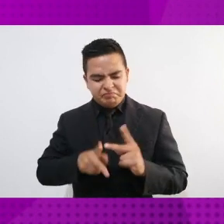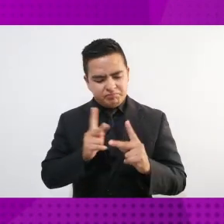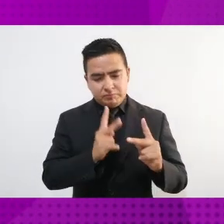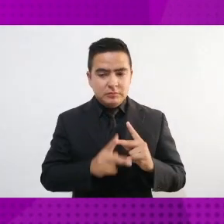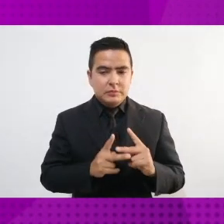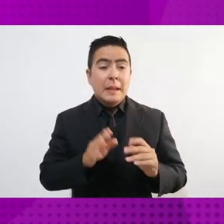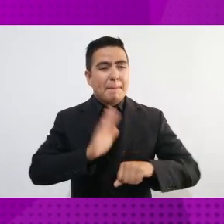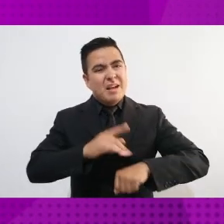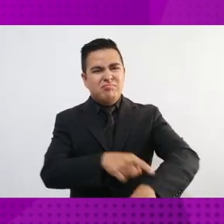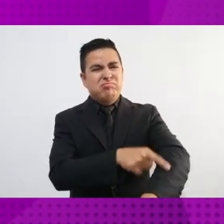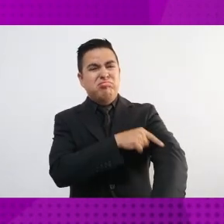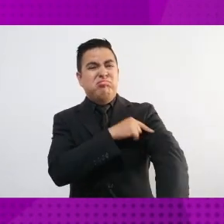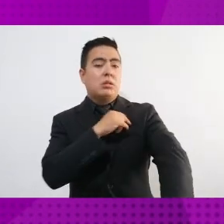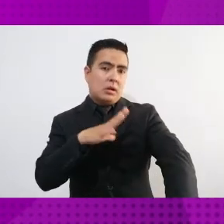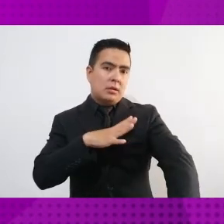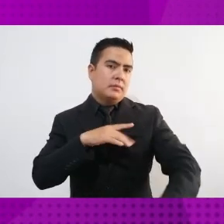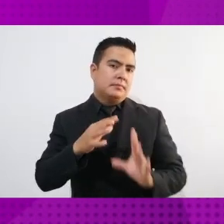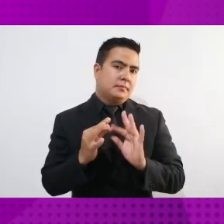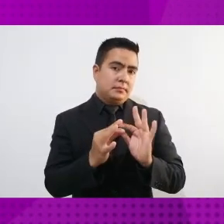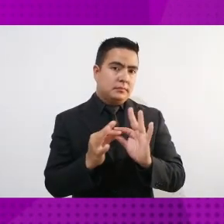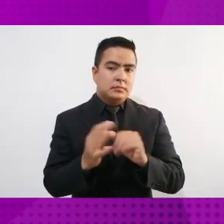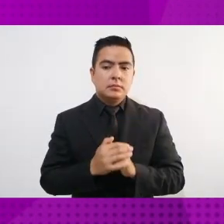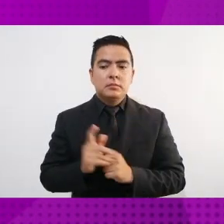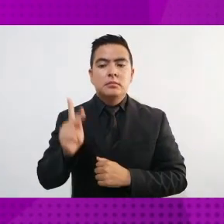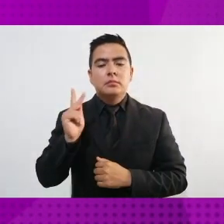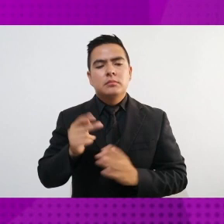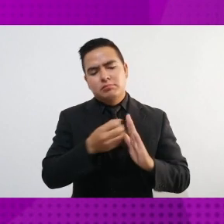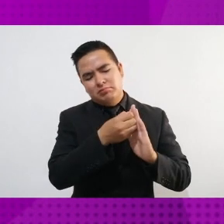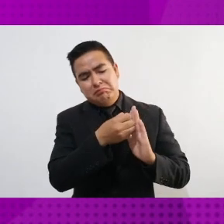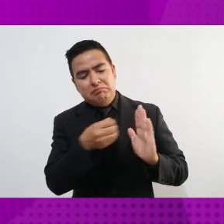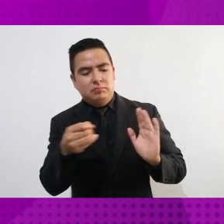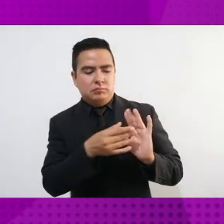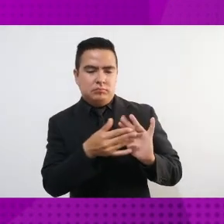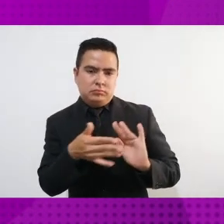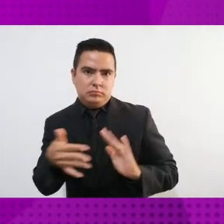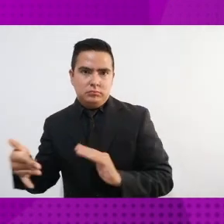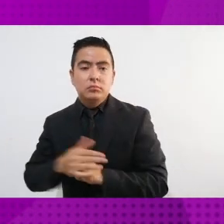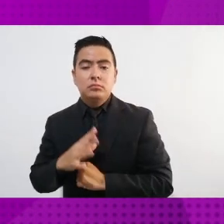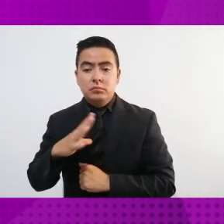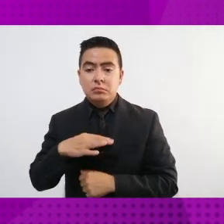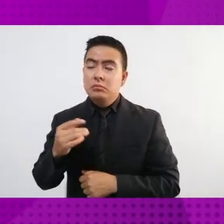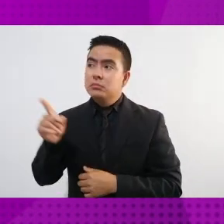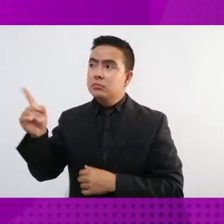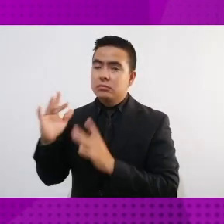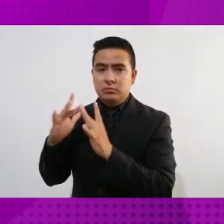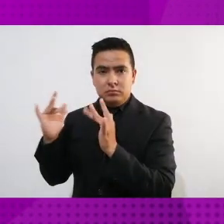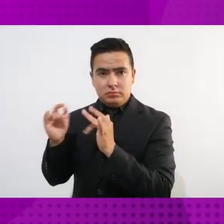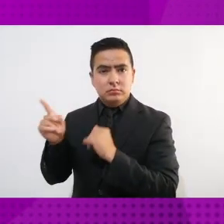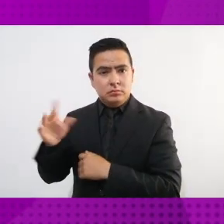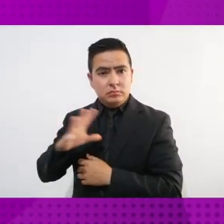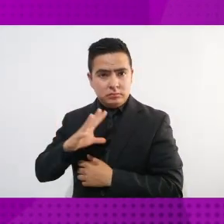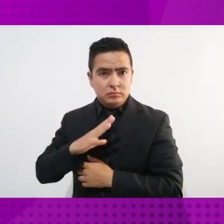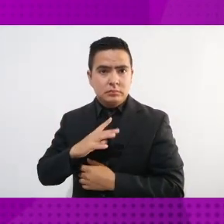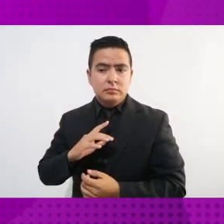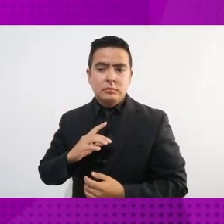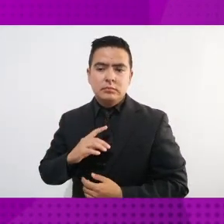mucho más larga, ¿no? Lo que quiero decir es que es una construcción teórica que fundamentalmente en Francia construye un autor